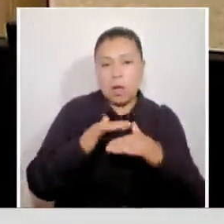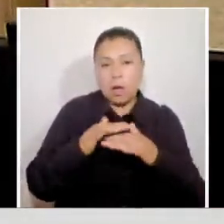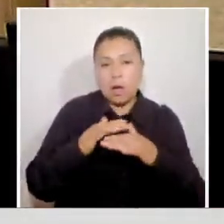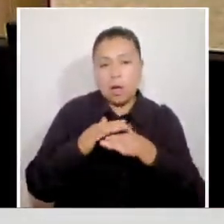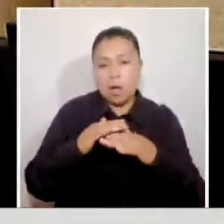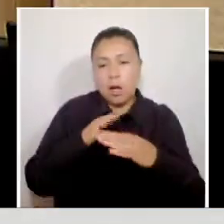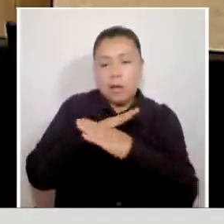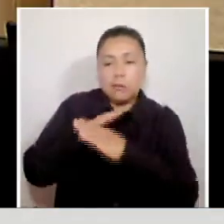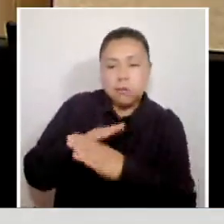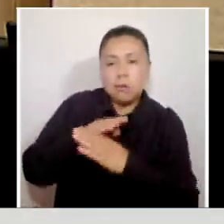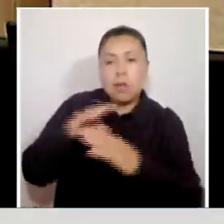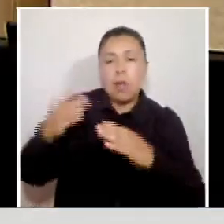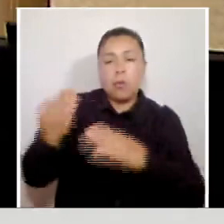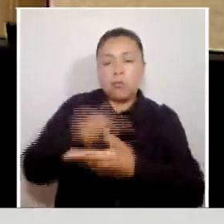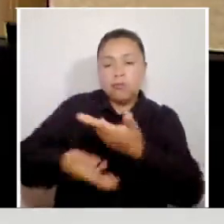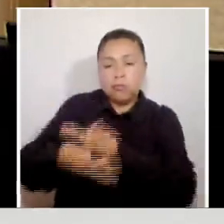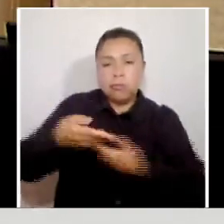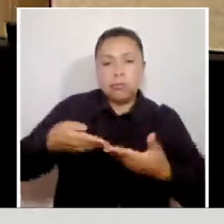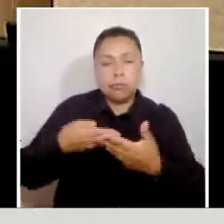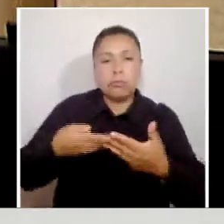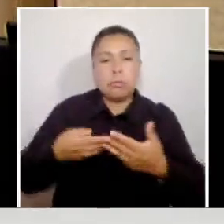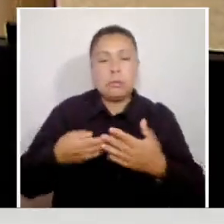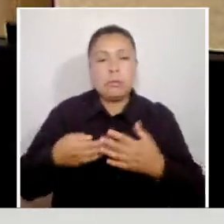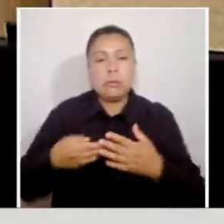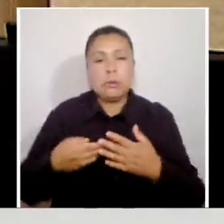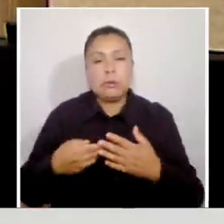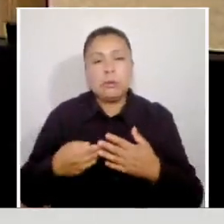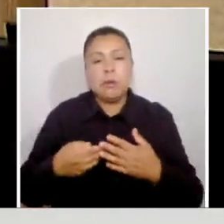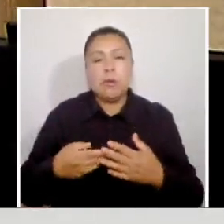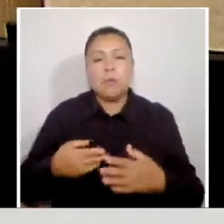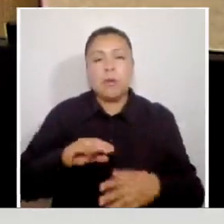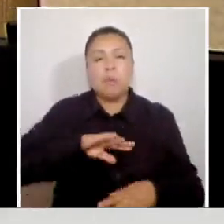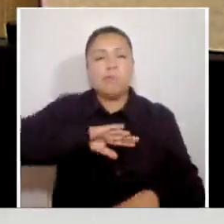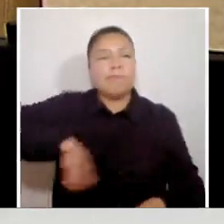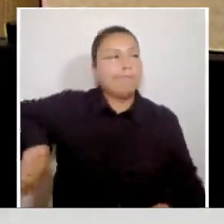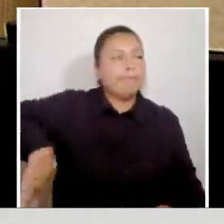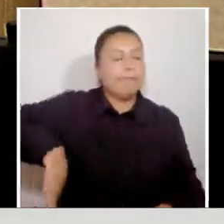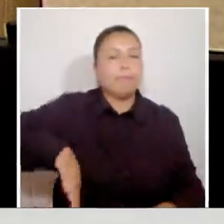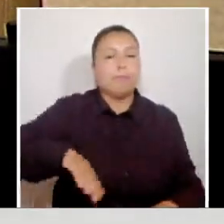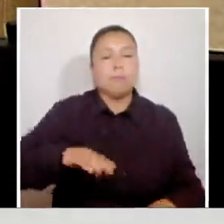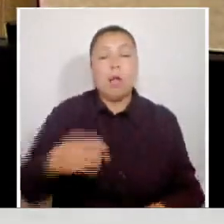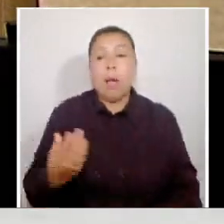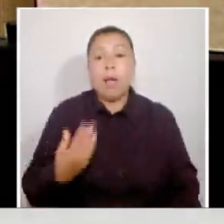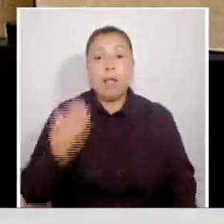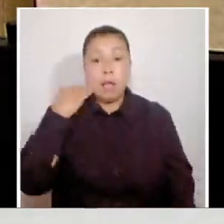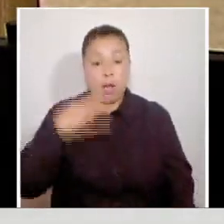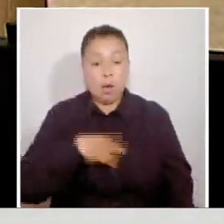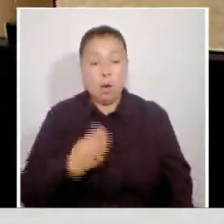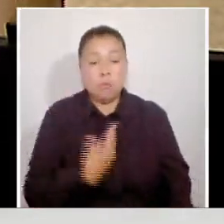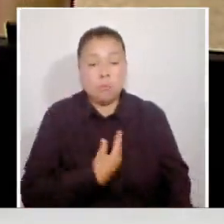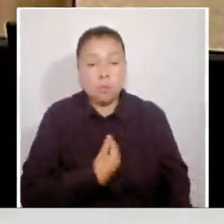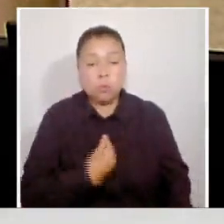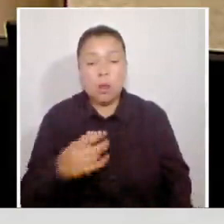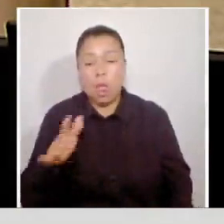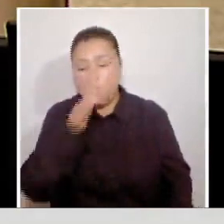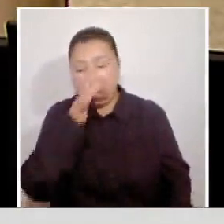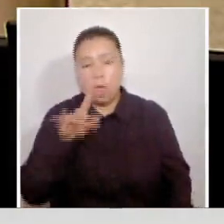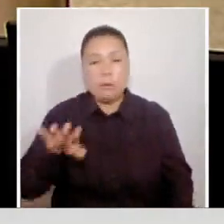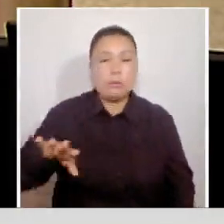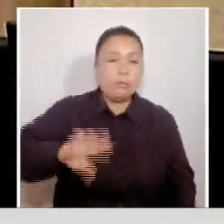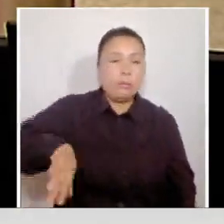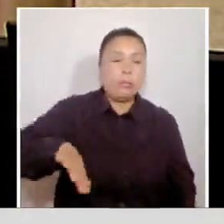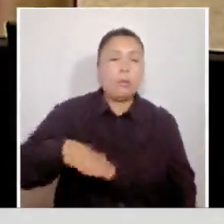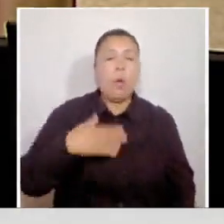y la convivencia premiar El desprecio infundir temor ridiculizar los si se expresa